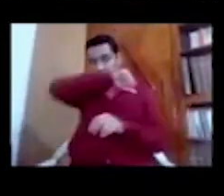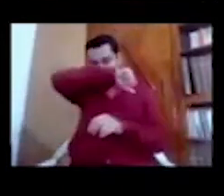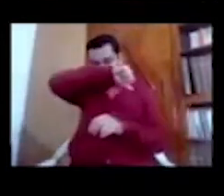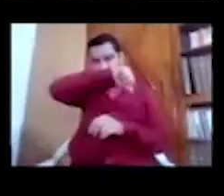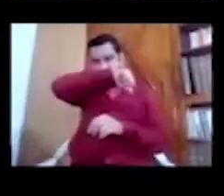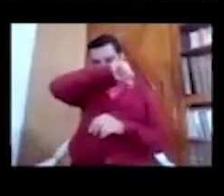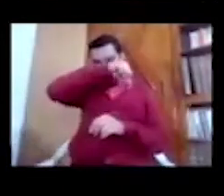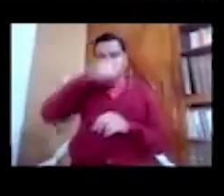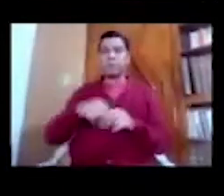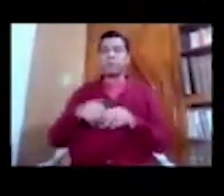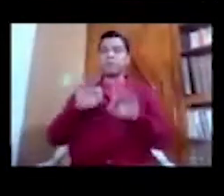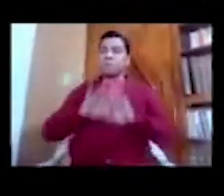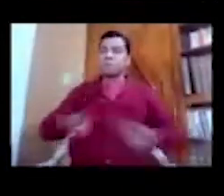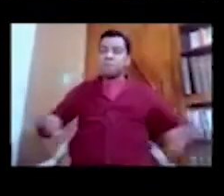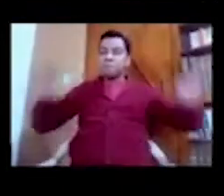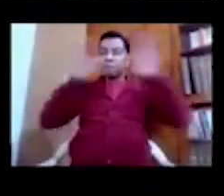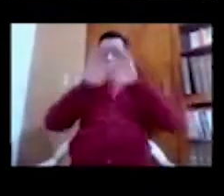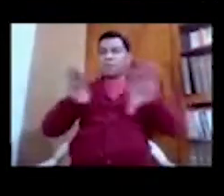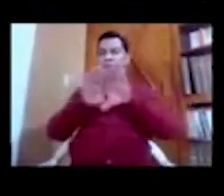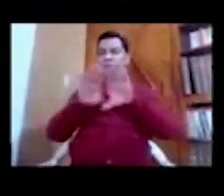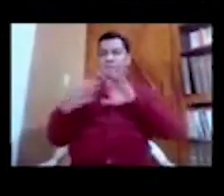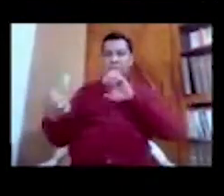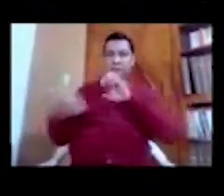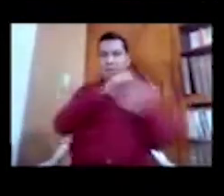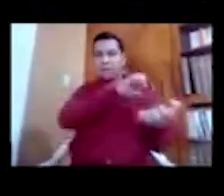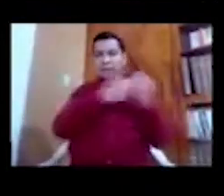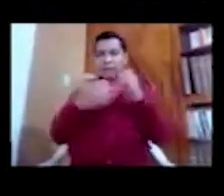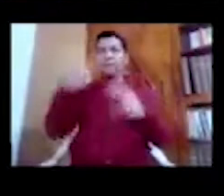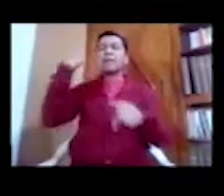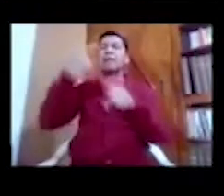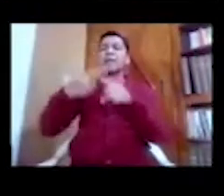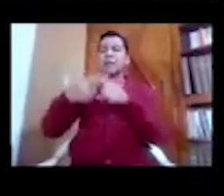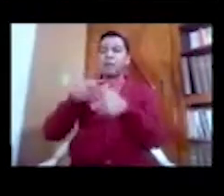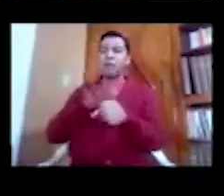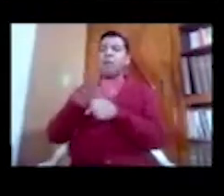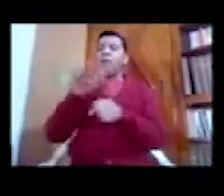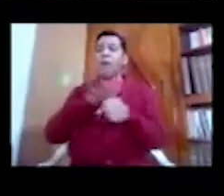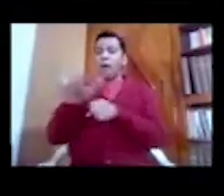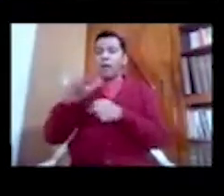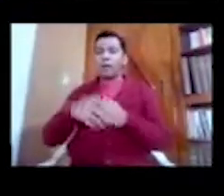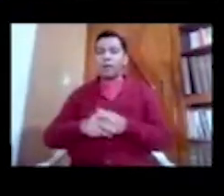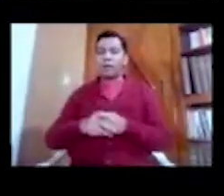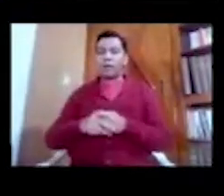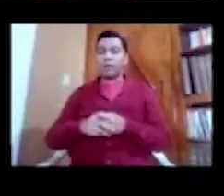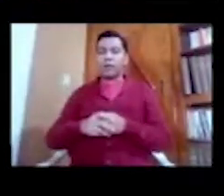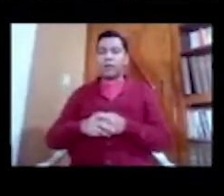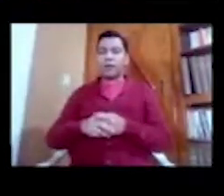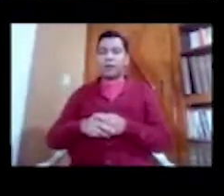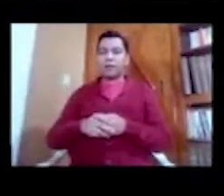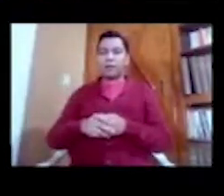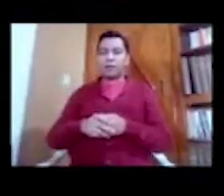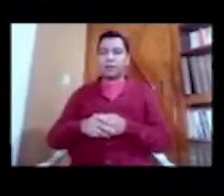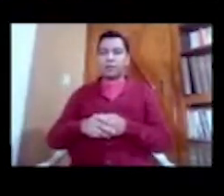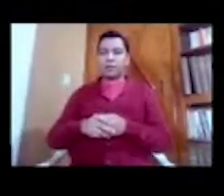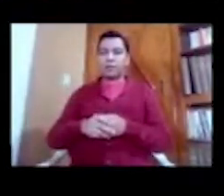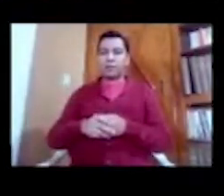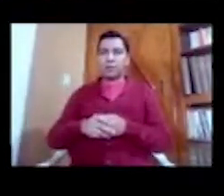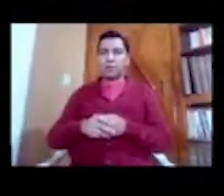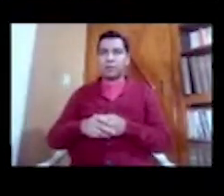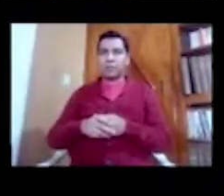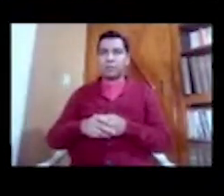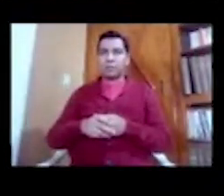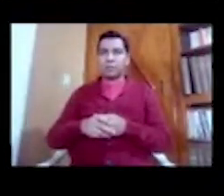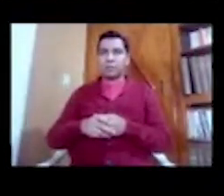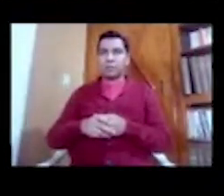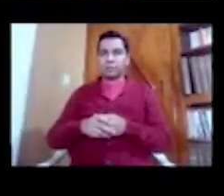Alianza, ¿no? Pero ¿y cuáles eran los rivales más importantes? Si vemos la siguiente imagen, empezamos a responder. ¿Te parece bien?